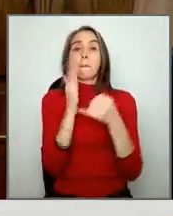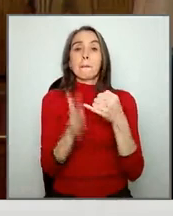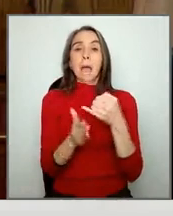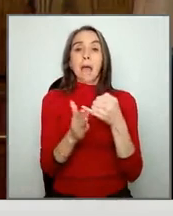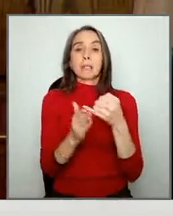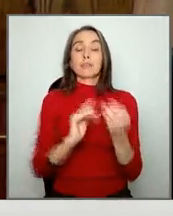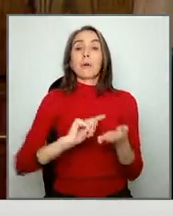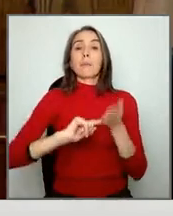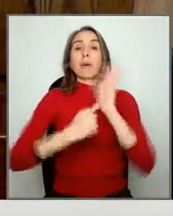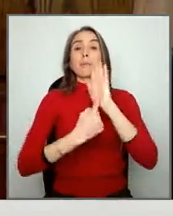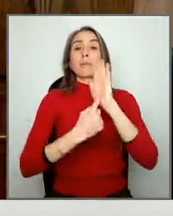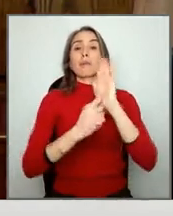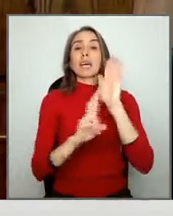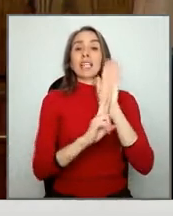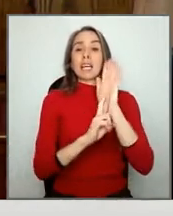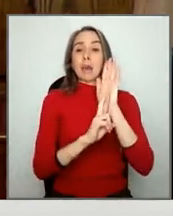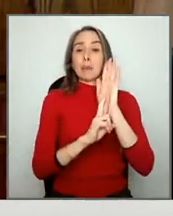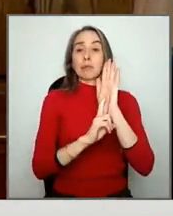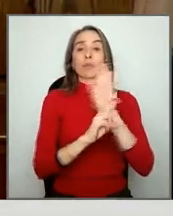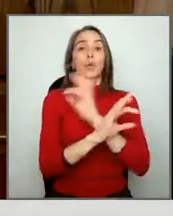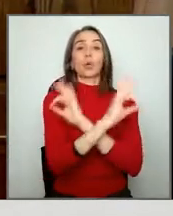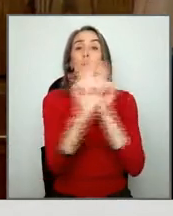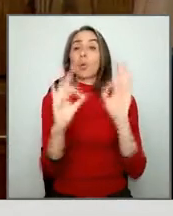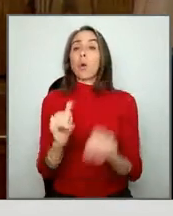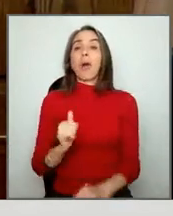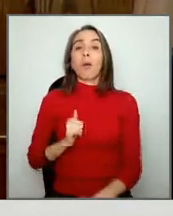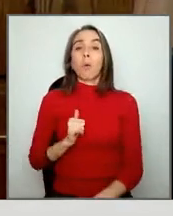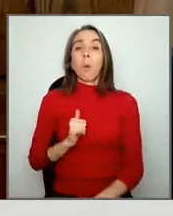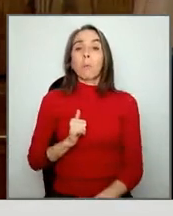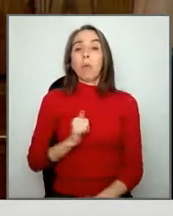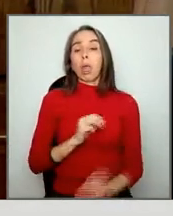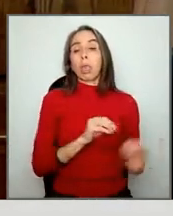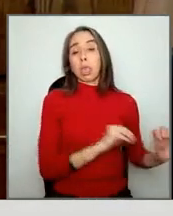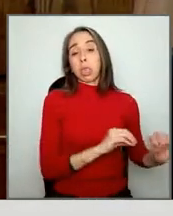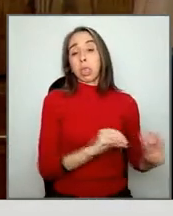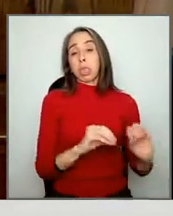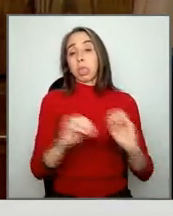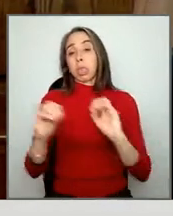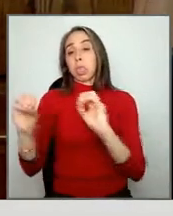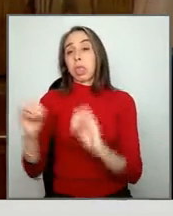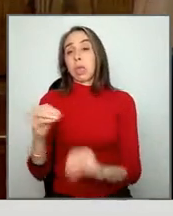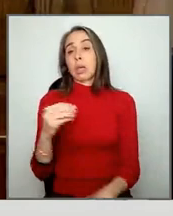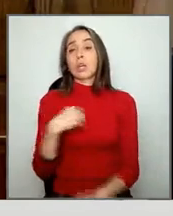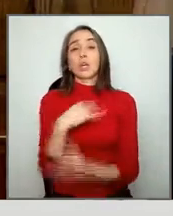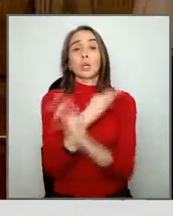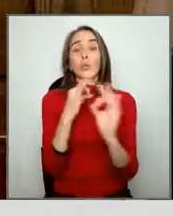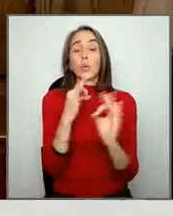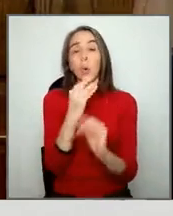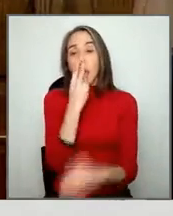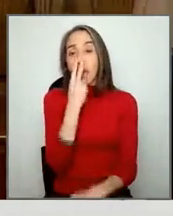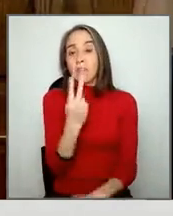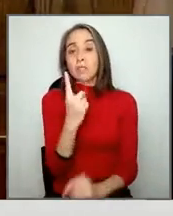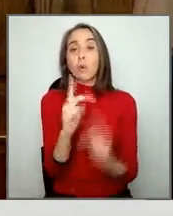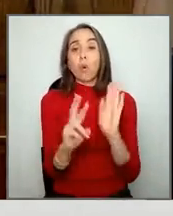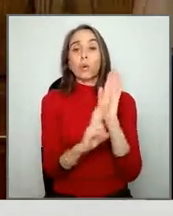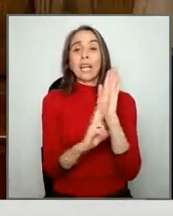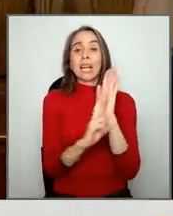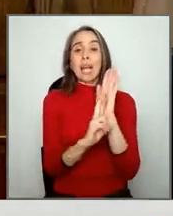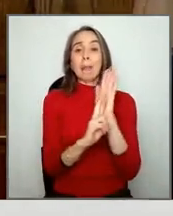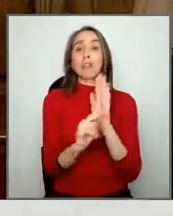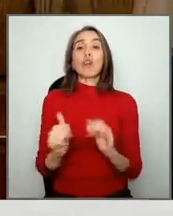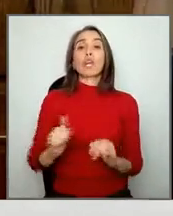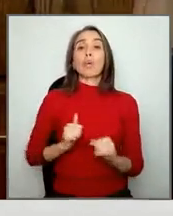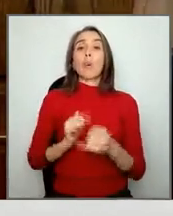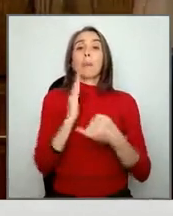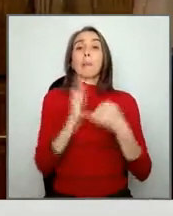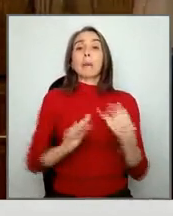que no se cumplen nunca yo desconozco reglamento que haya cumplido el plazo quizás el caso más emblemático es el